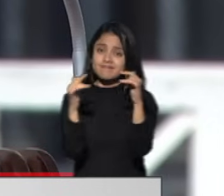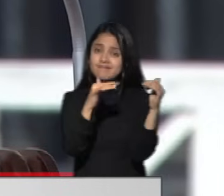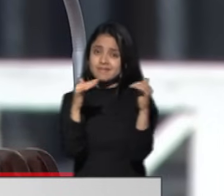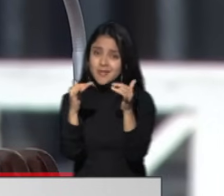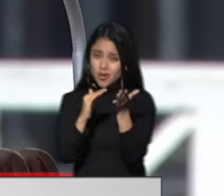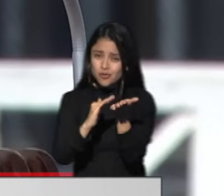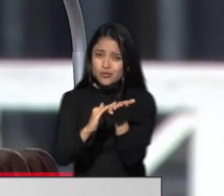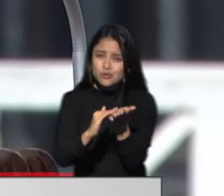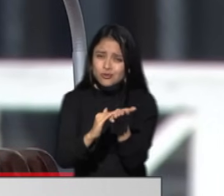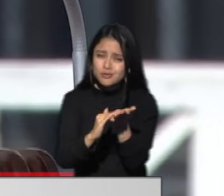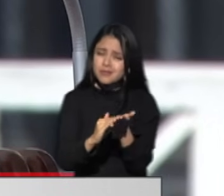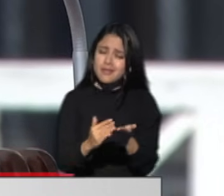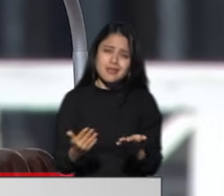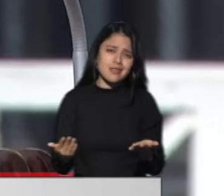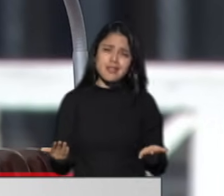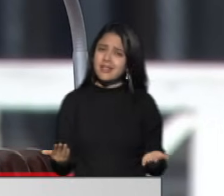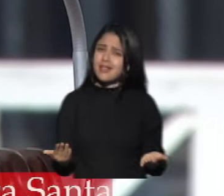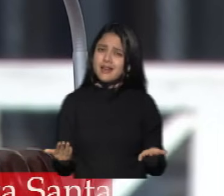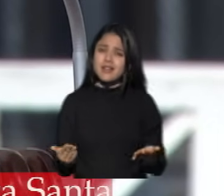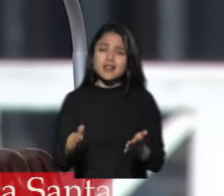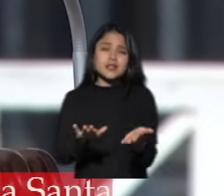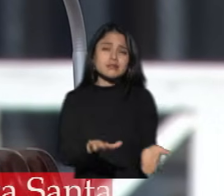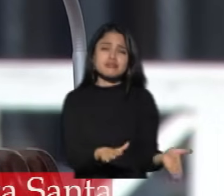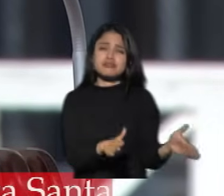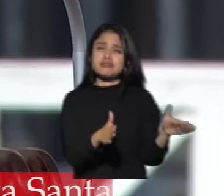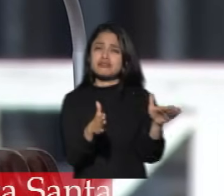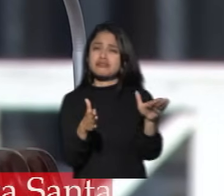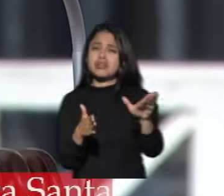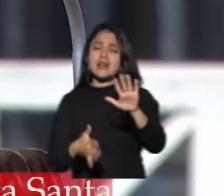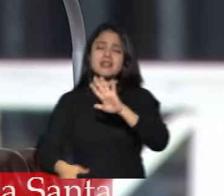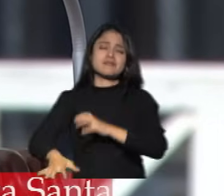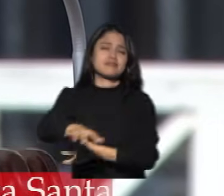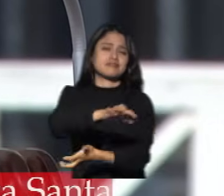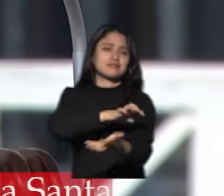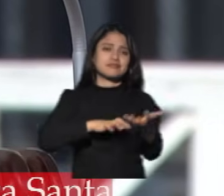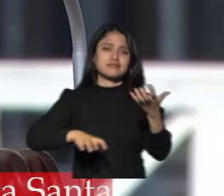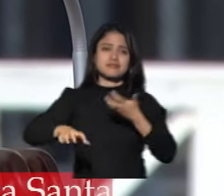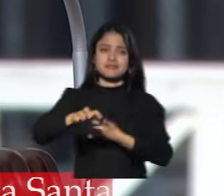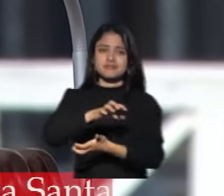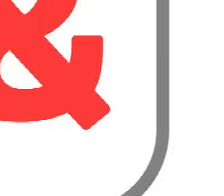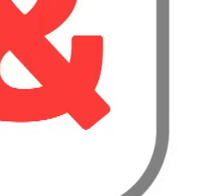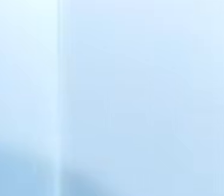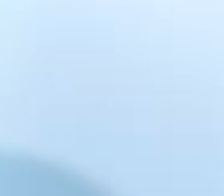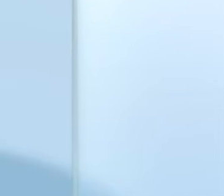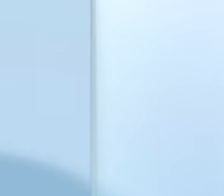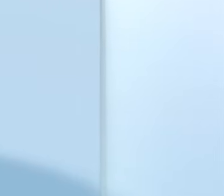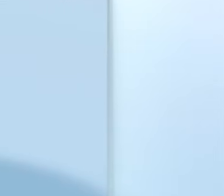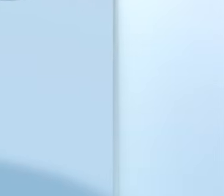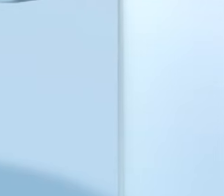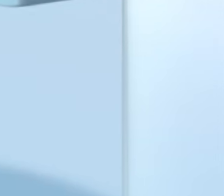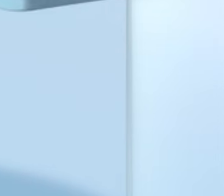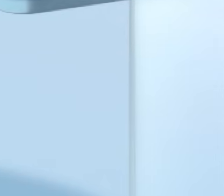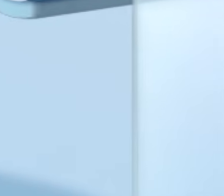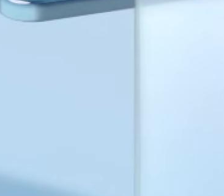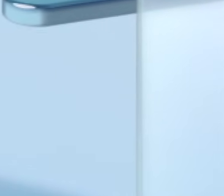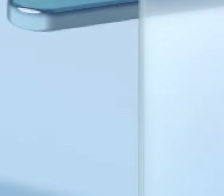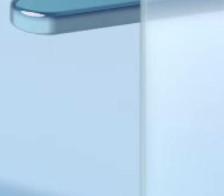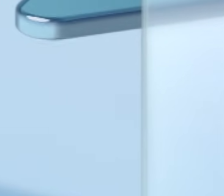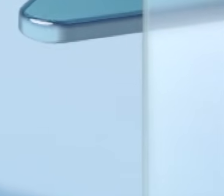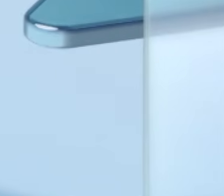resuelve ningún problema, solo siembra muerte y destrucción. Inquieta y posible.